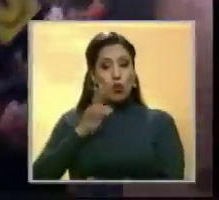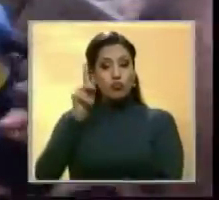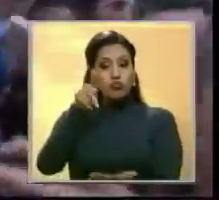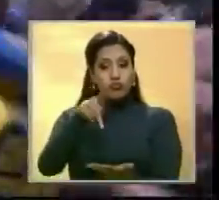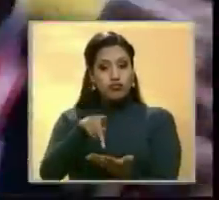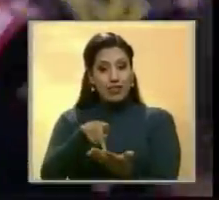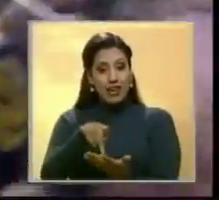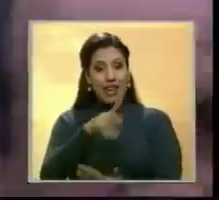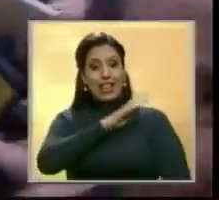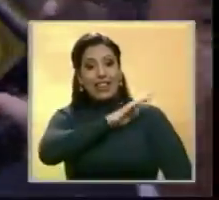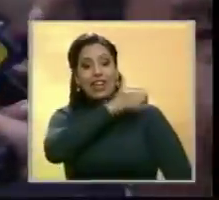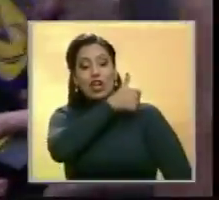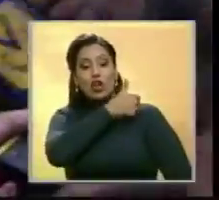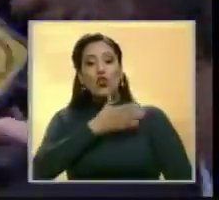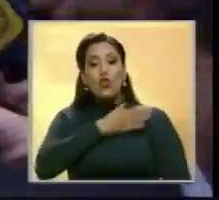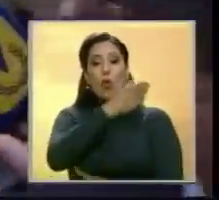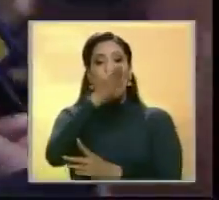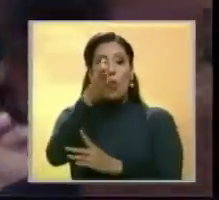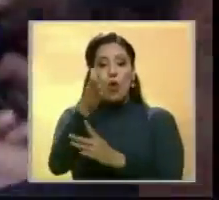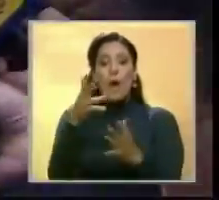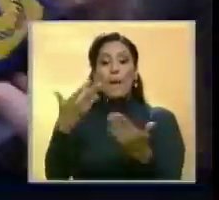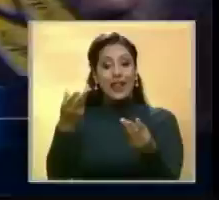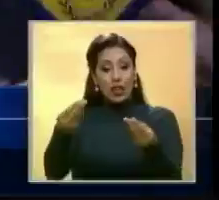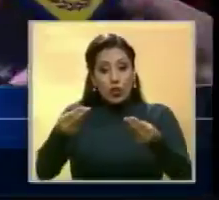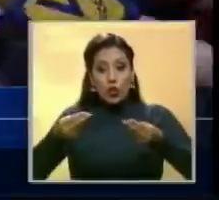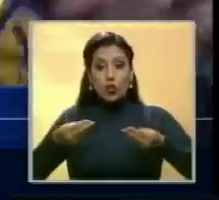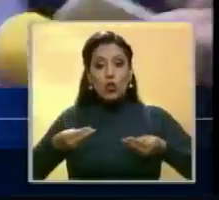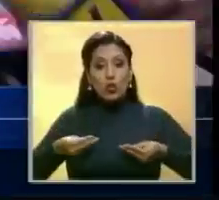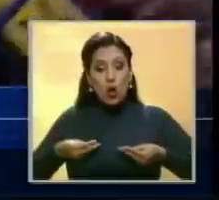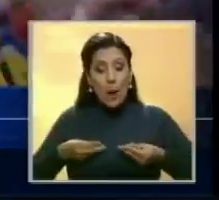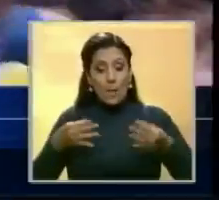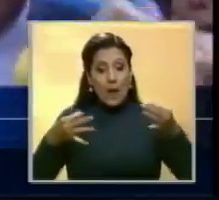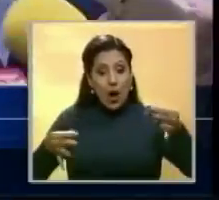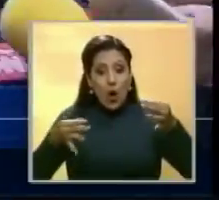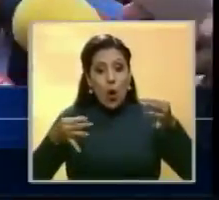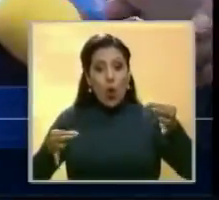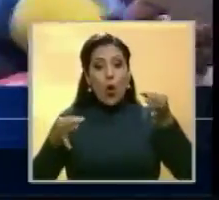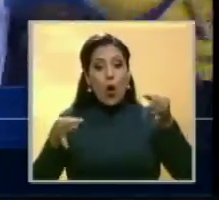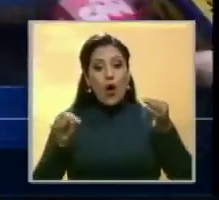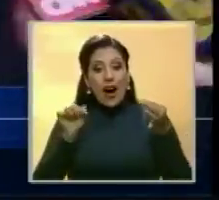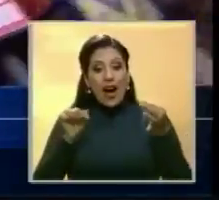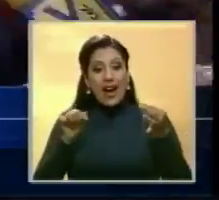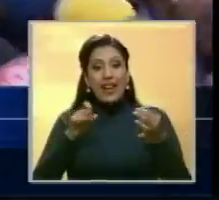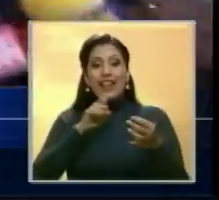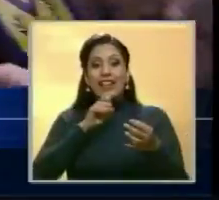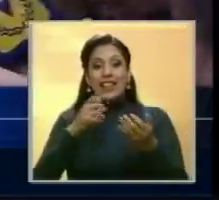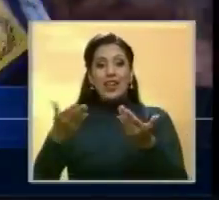de recibir una comunicación que nos está haciendo...